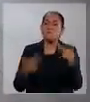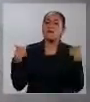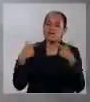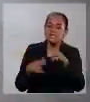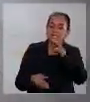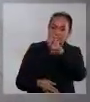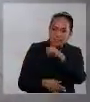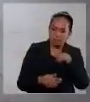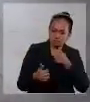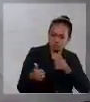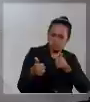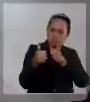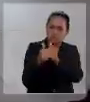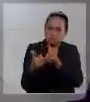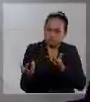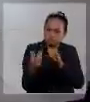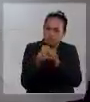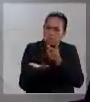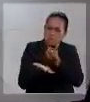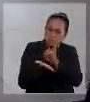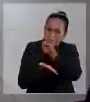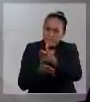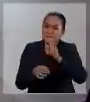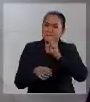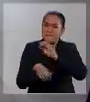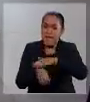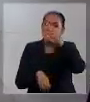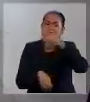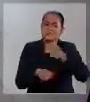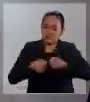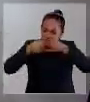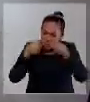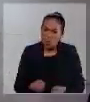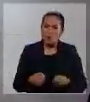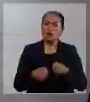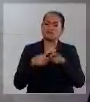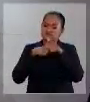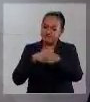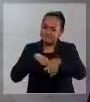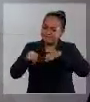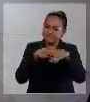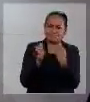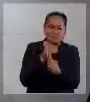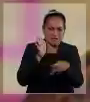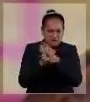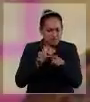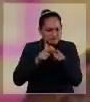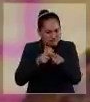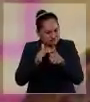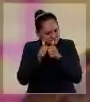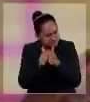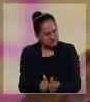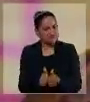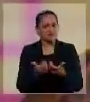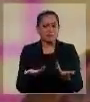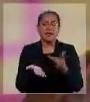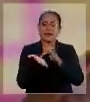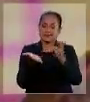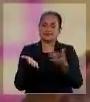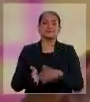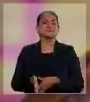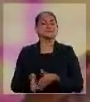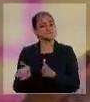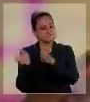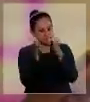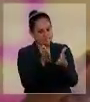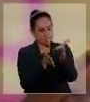mejores ingresos y tendrán certeza y permanencia en su empleo. Muchas gracias, candidato. Pidió una réplica el candidato Anaya, ¿no? No tenemos,